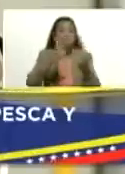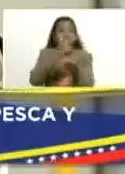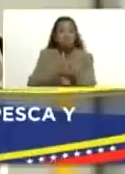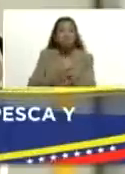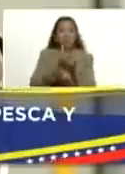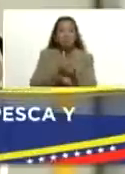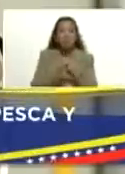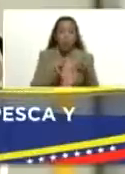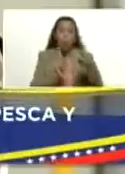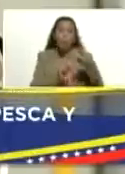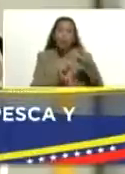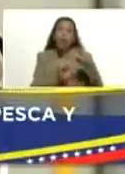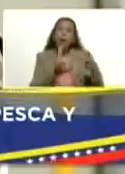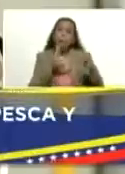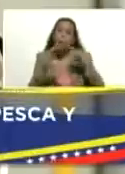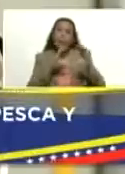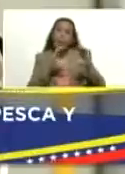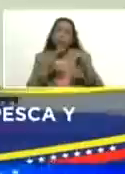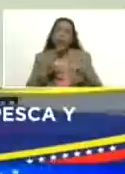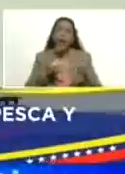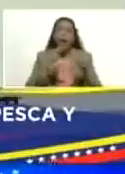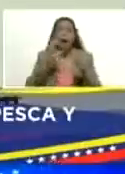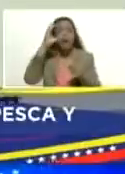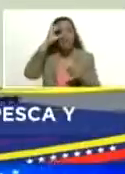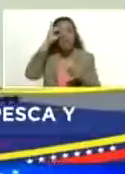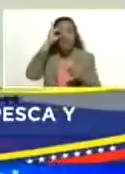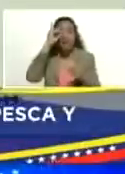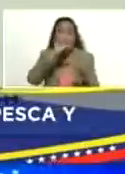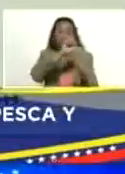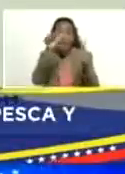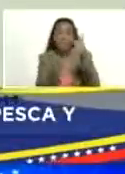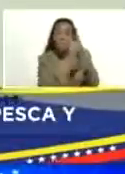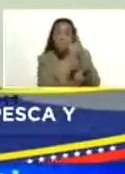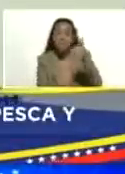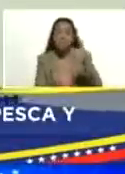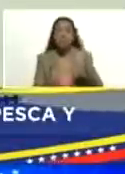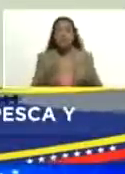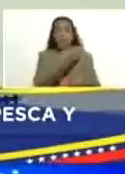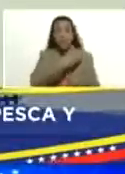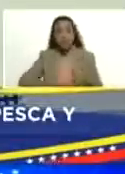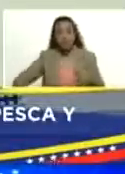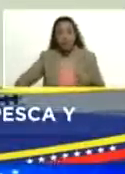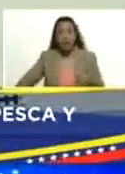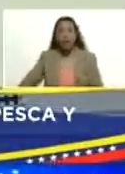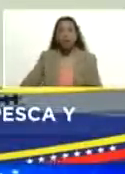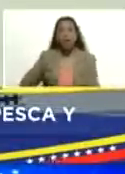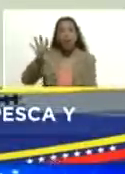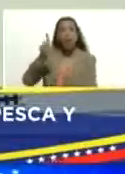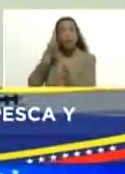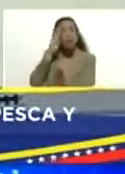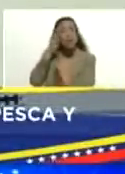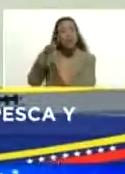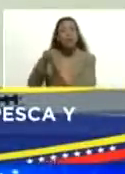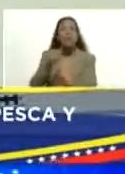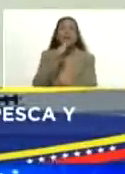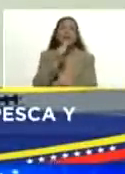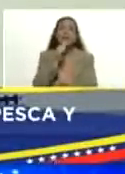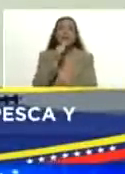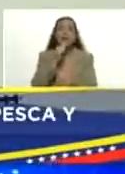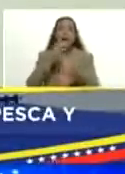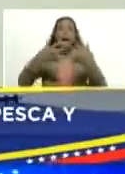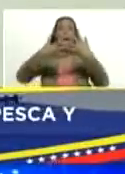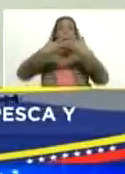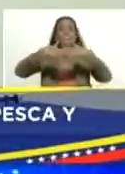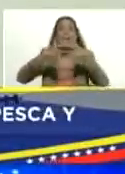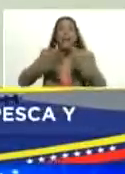Eso fue un punto que le habíamos conversado a la vicepresidenta Delcy Rodríguez, para hacer una adquisición directa a las grandes plantas